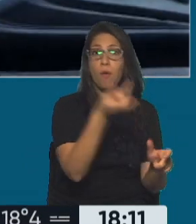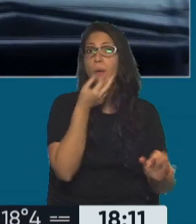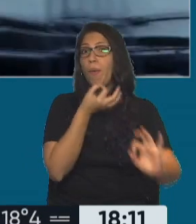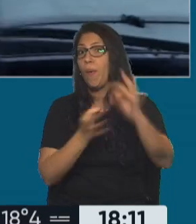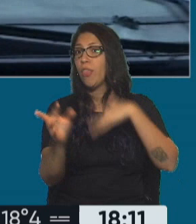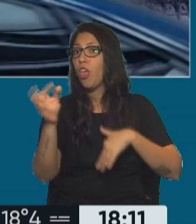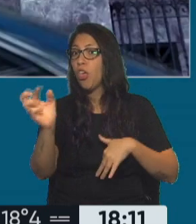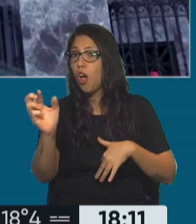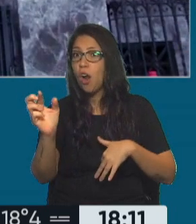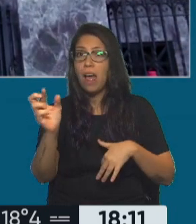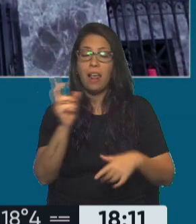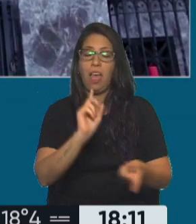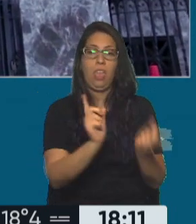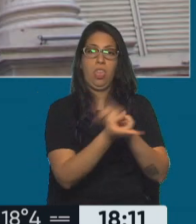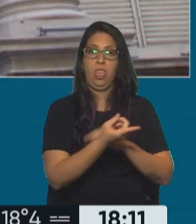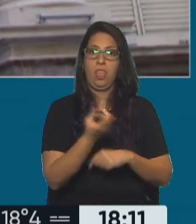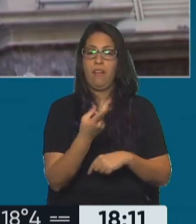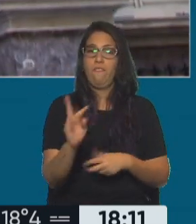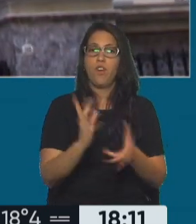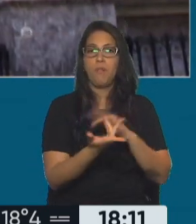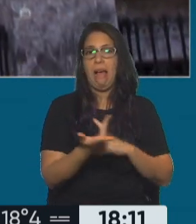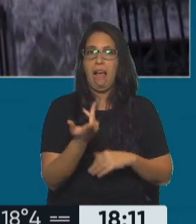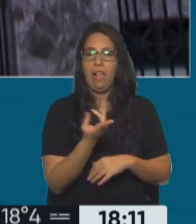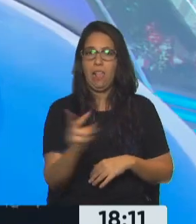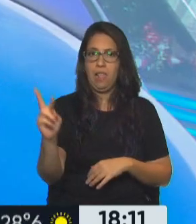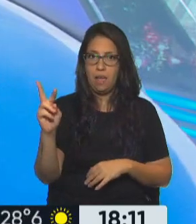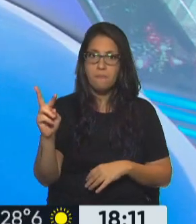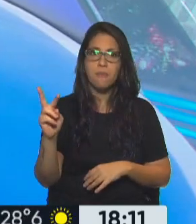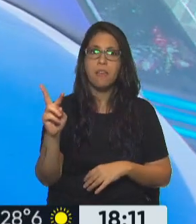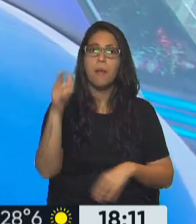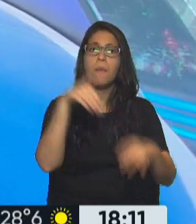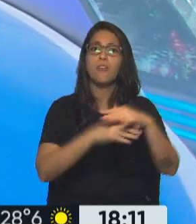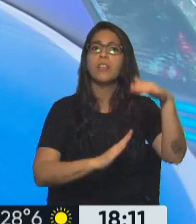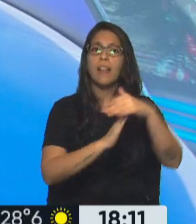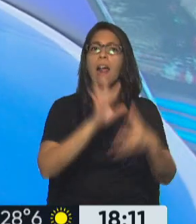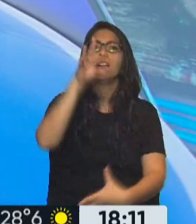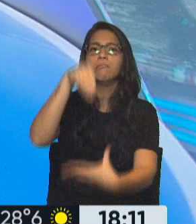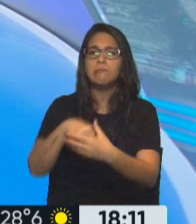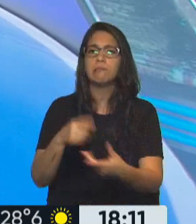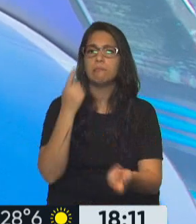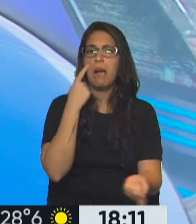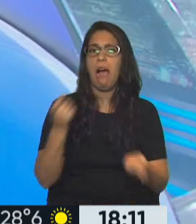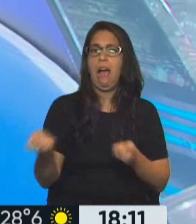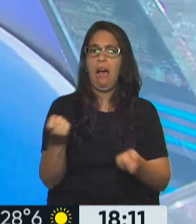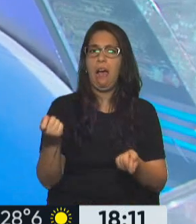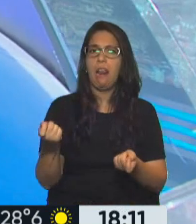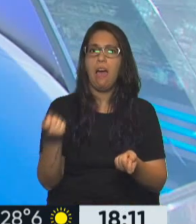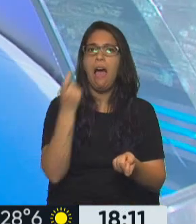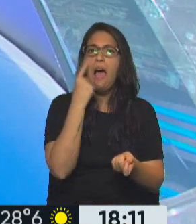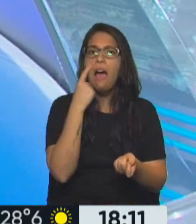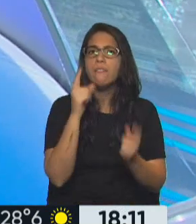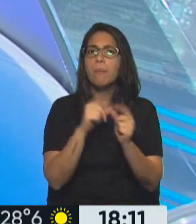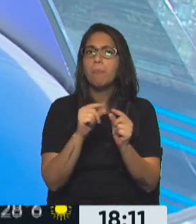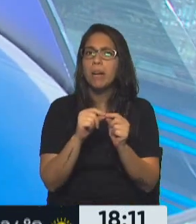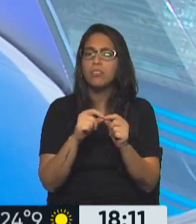con mis pesos hice dólares, una forma de comprar dólares indirecta. ¿Qué va a hacer el Banco Central? Va a intervenir para subir o bajar el precio